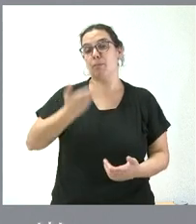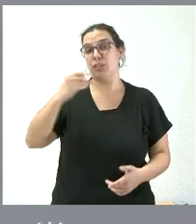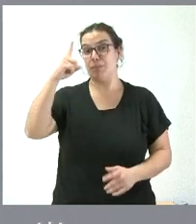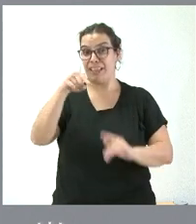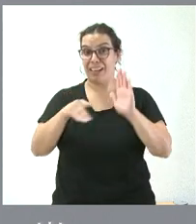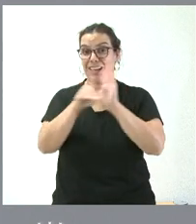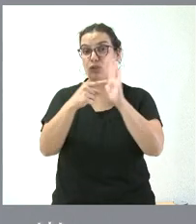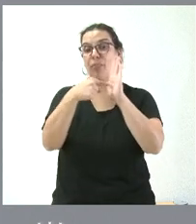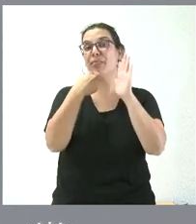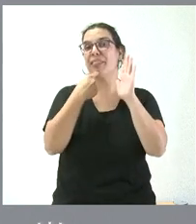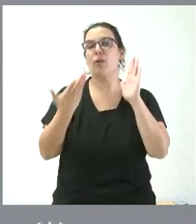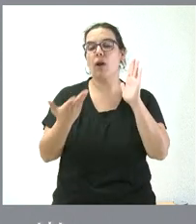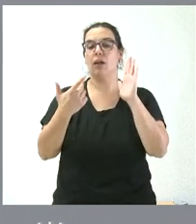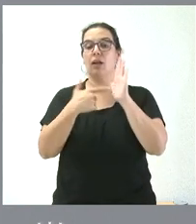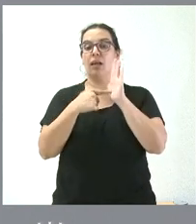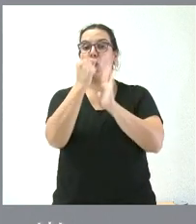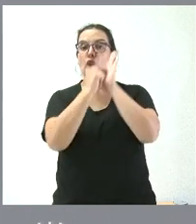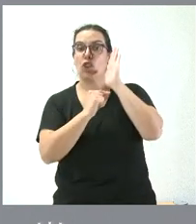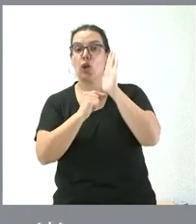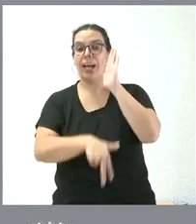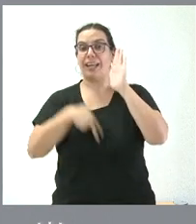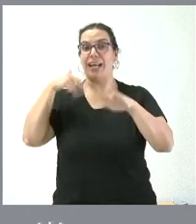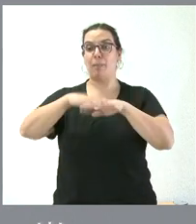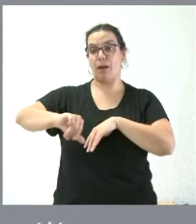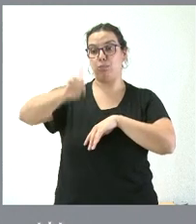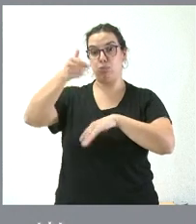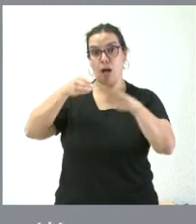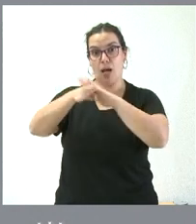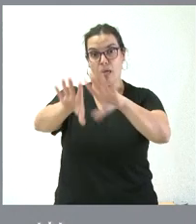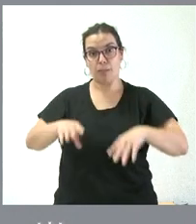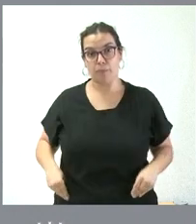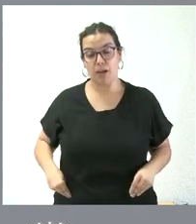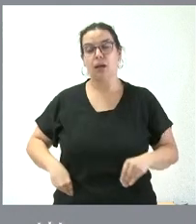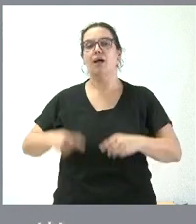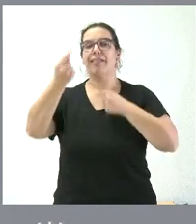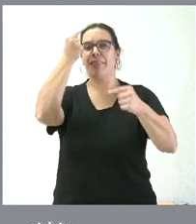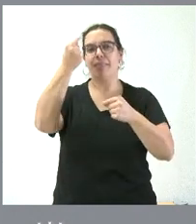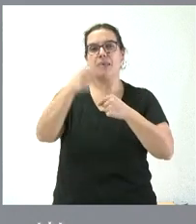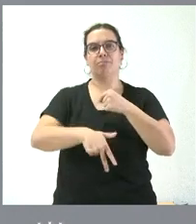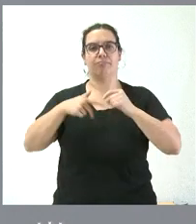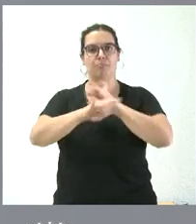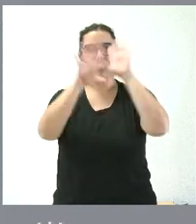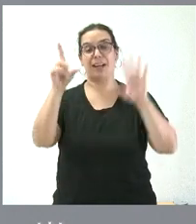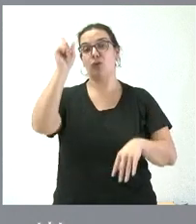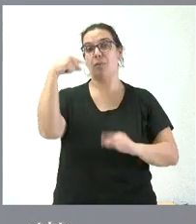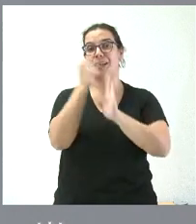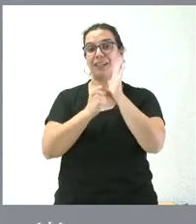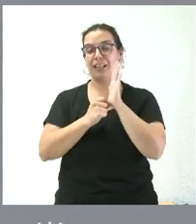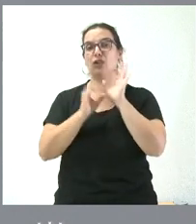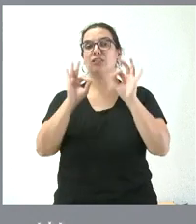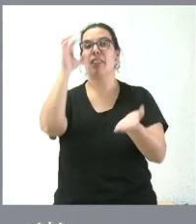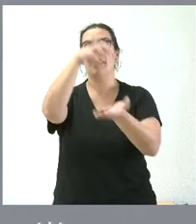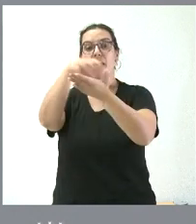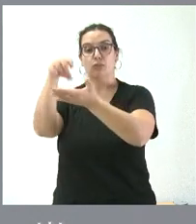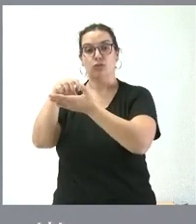está en especificar las condiciones generales de admisión así como la puntualización de Los criterios para los centros que